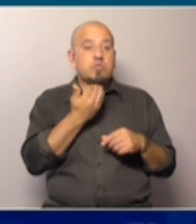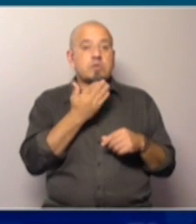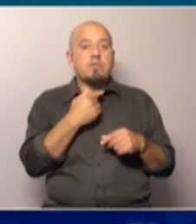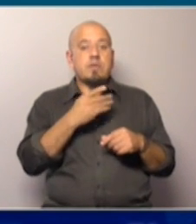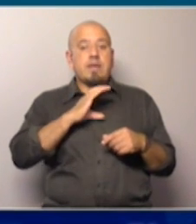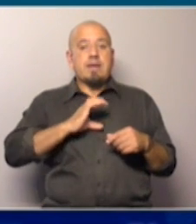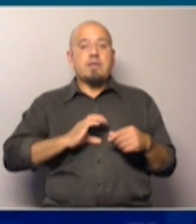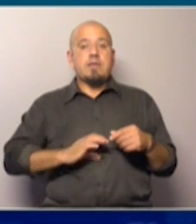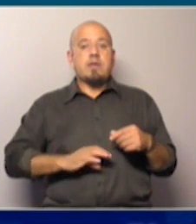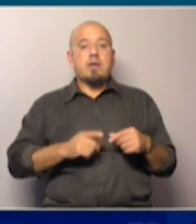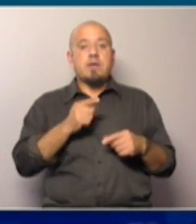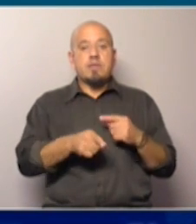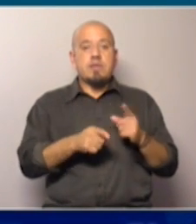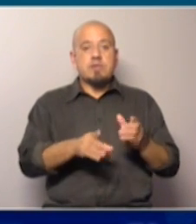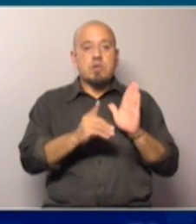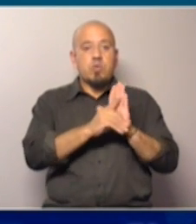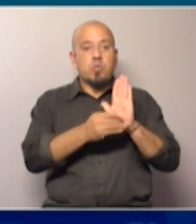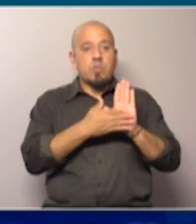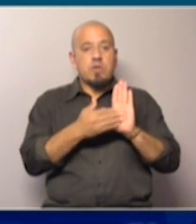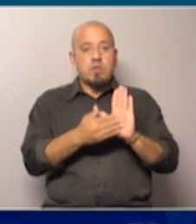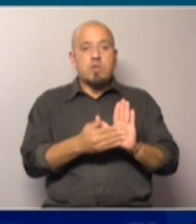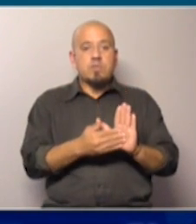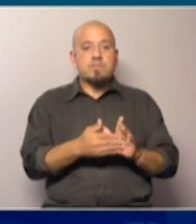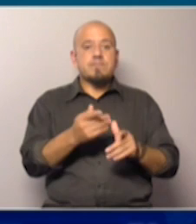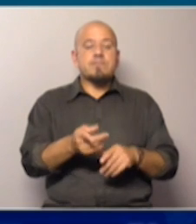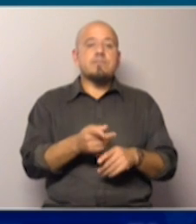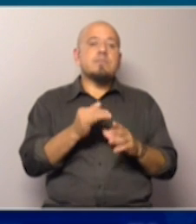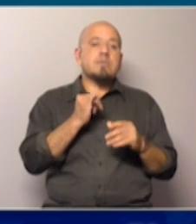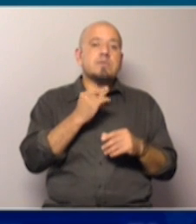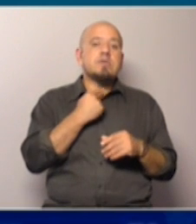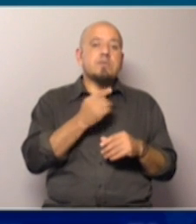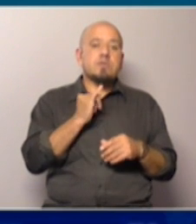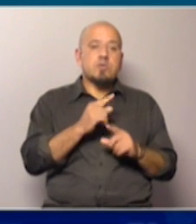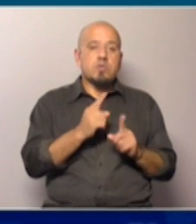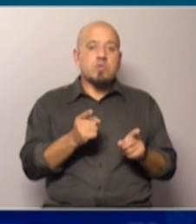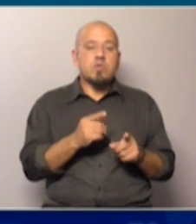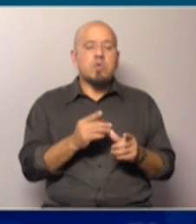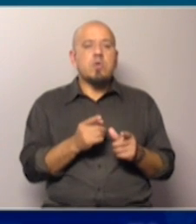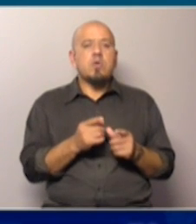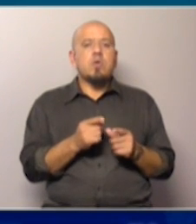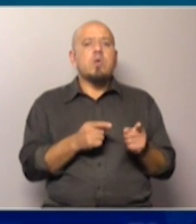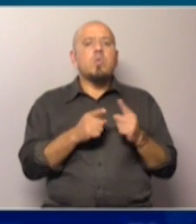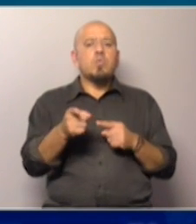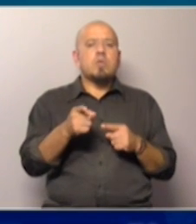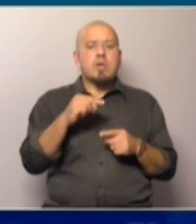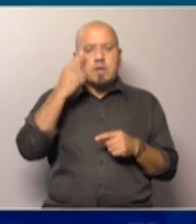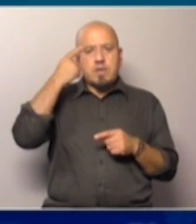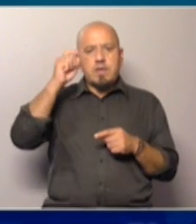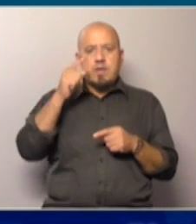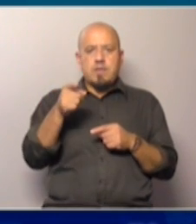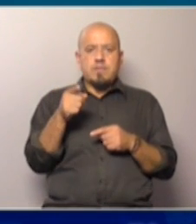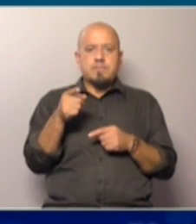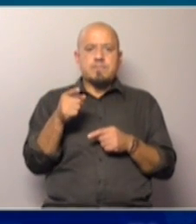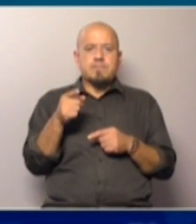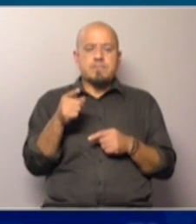las características de ese documento que servirá en el caso de que sea firmado como consentimiento. ¿Usted tiene la idea,